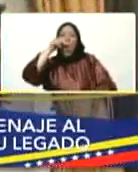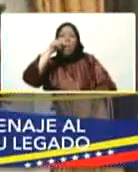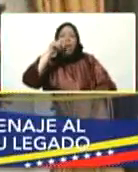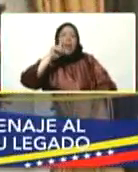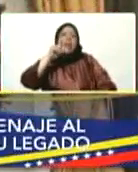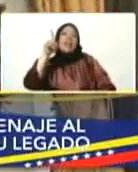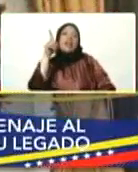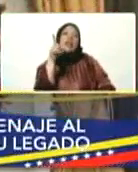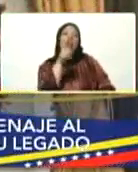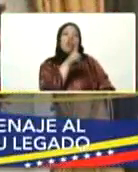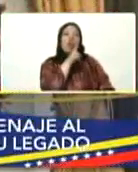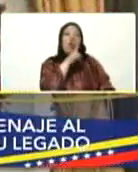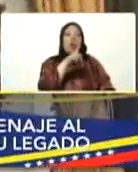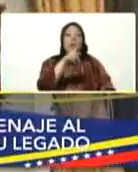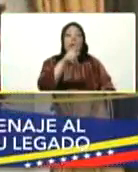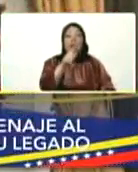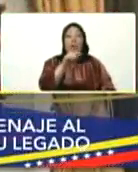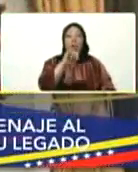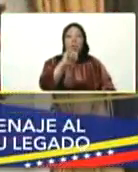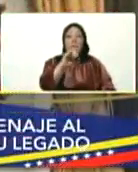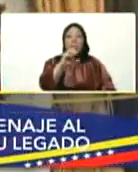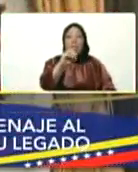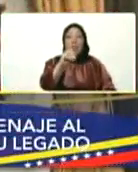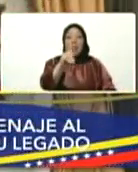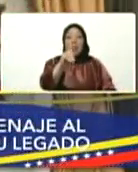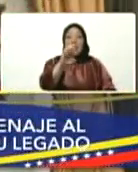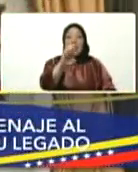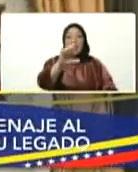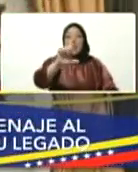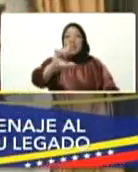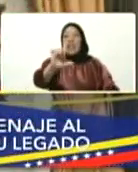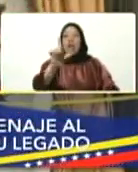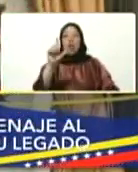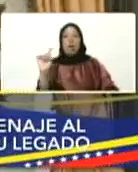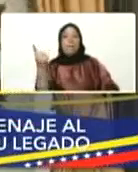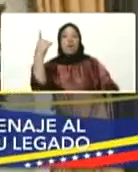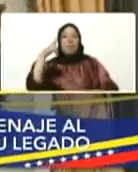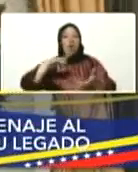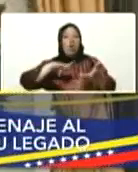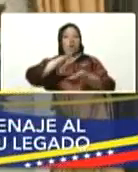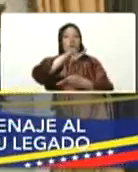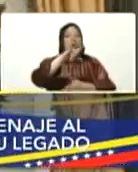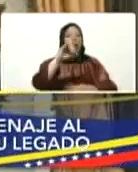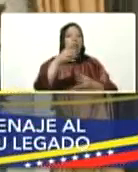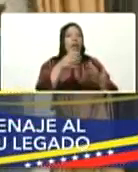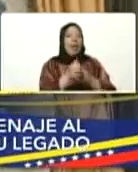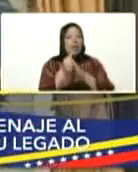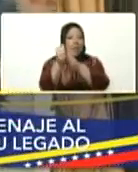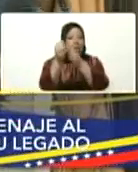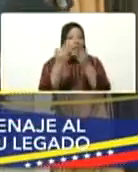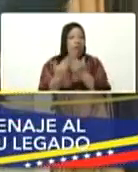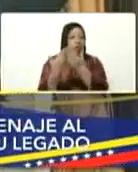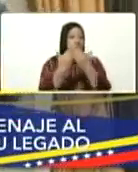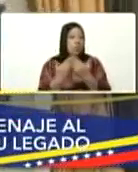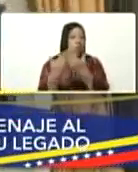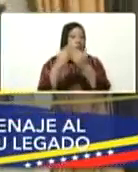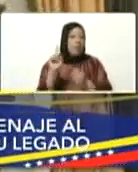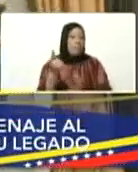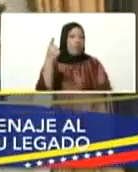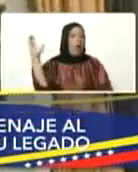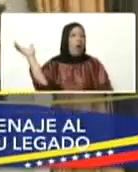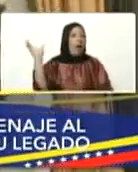que entre uno de sus primeros viajes como joven líder estudiantil estuvo Caracas, porque vino a rendirle